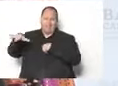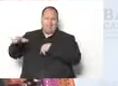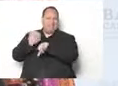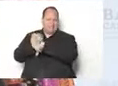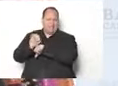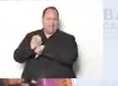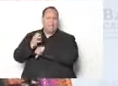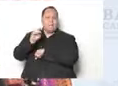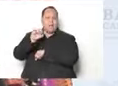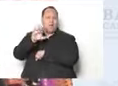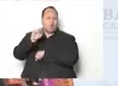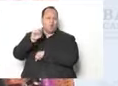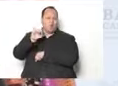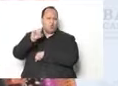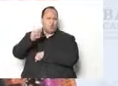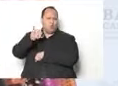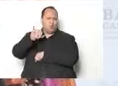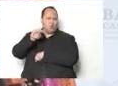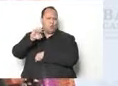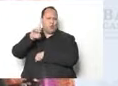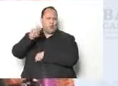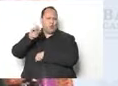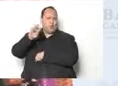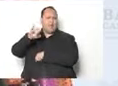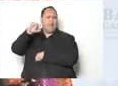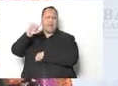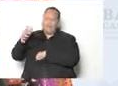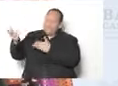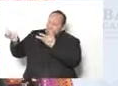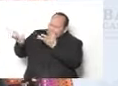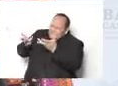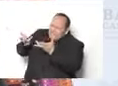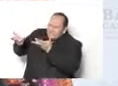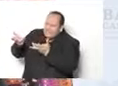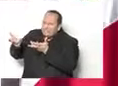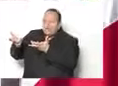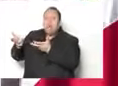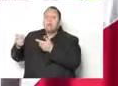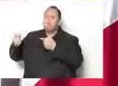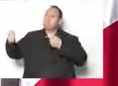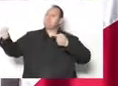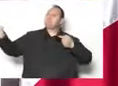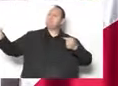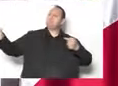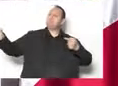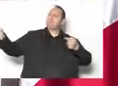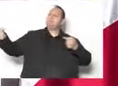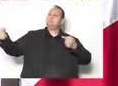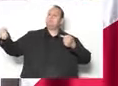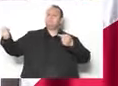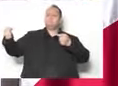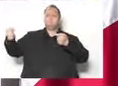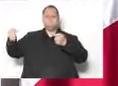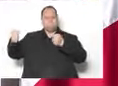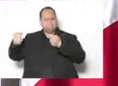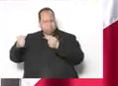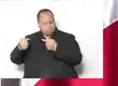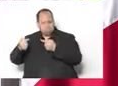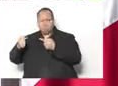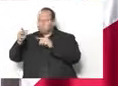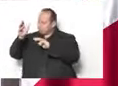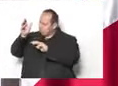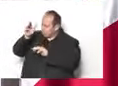Mejía, las que iniciaron con posturas francamente distantes, pero finalmente se han acercado a un punto